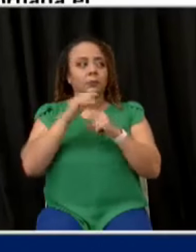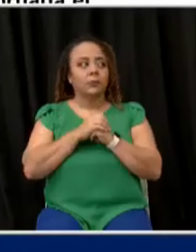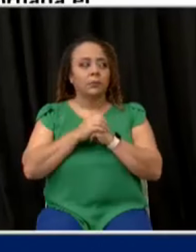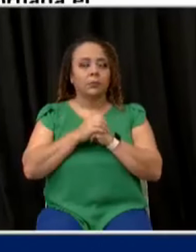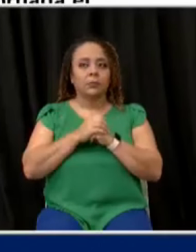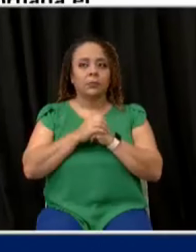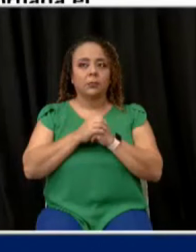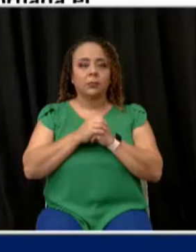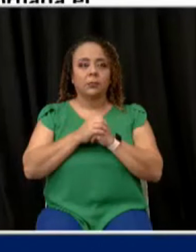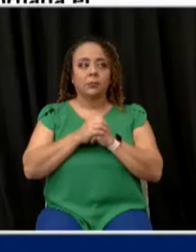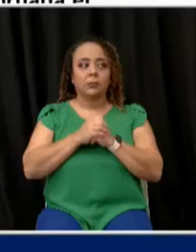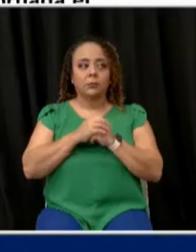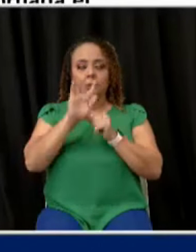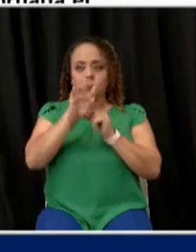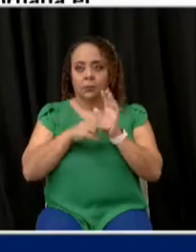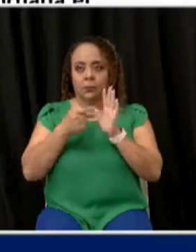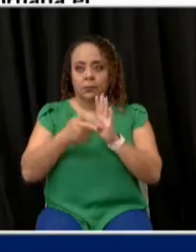día 10º. Es decir,